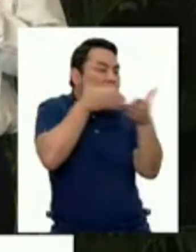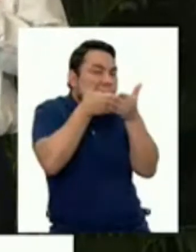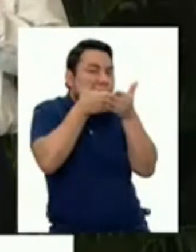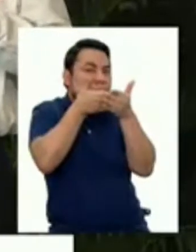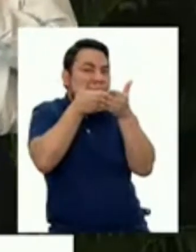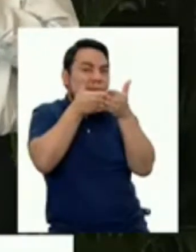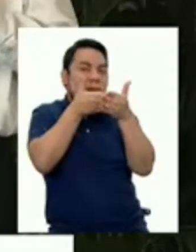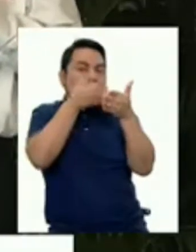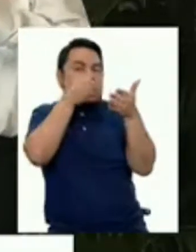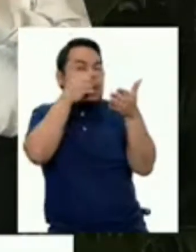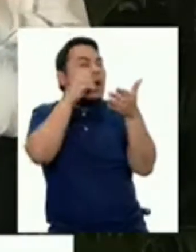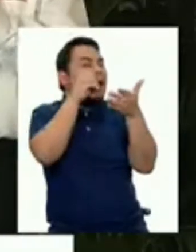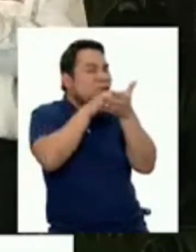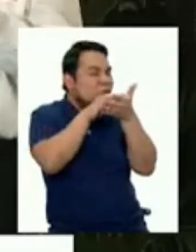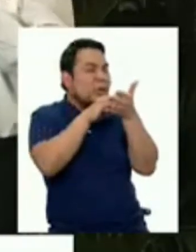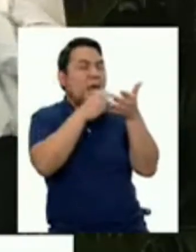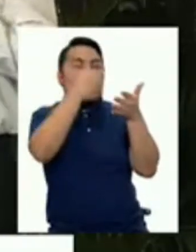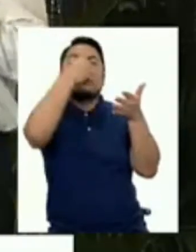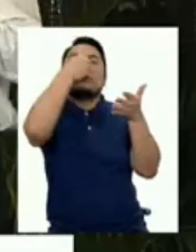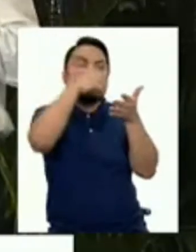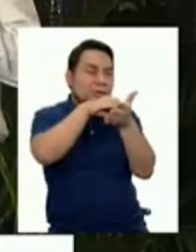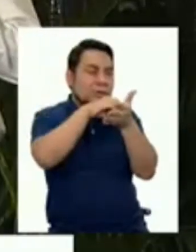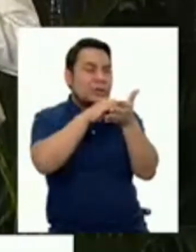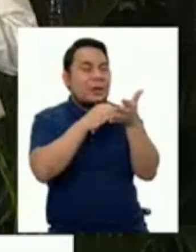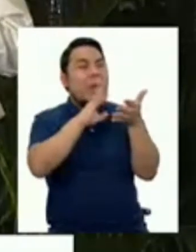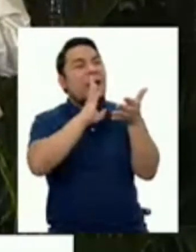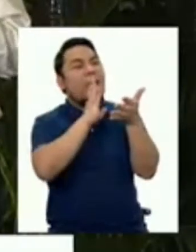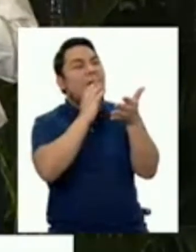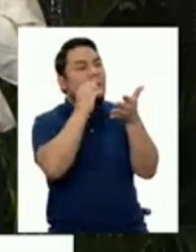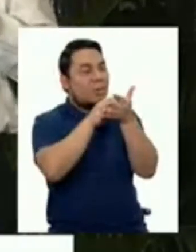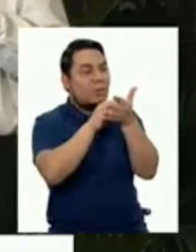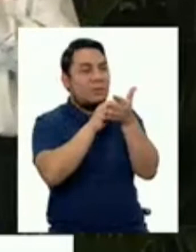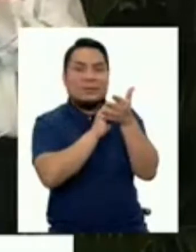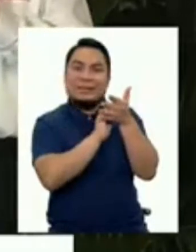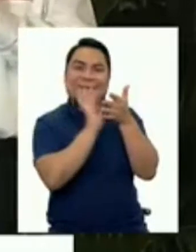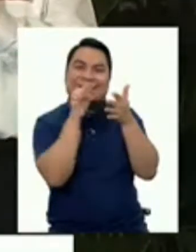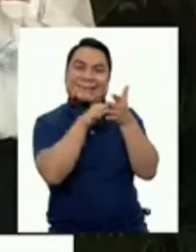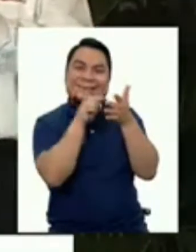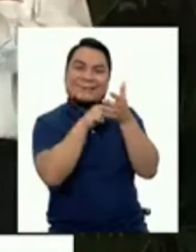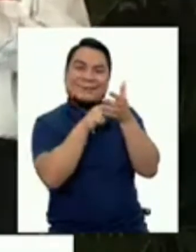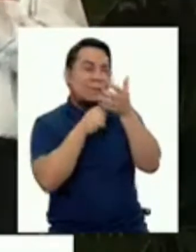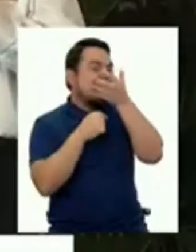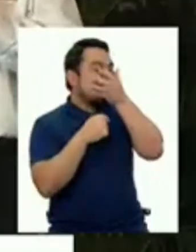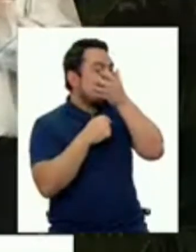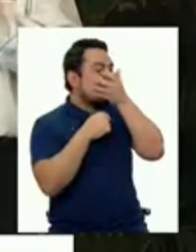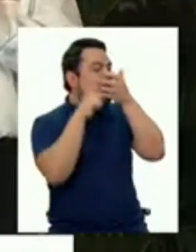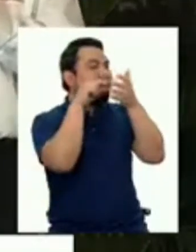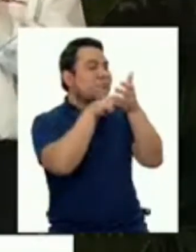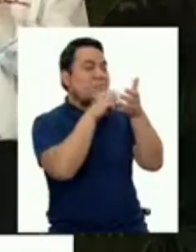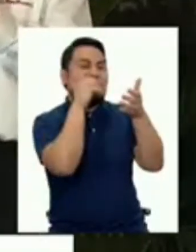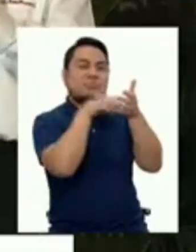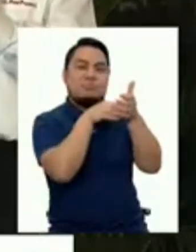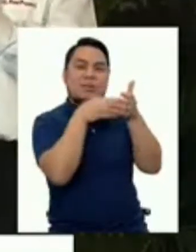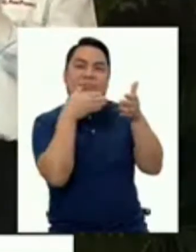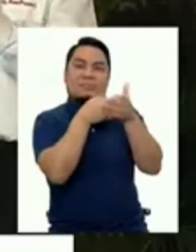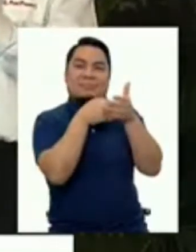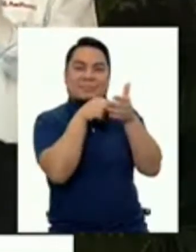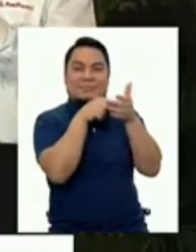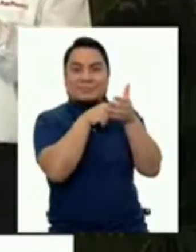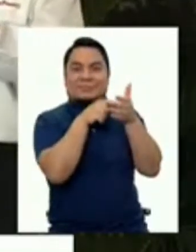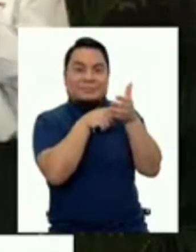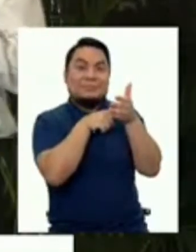lo contiene y cuando habla, cuando respira, no sale de su organismo, se queda retenido en la